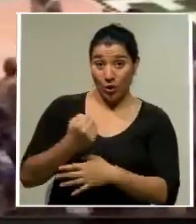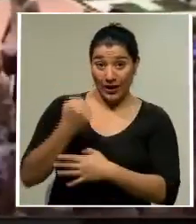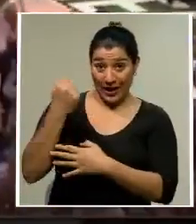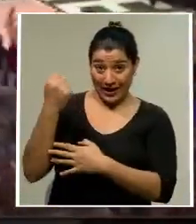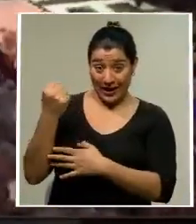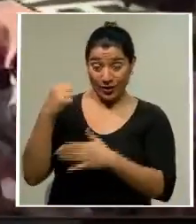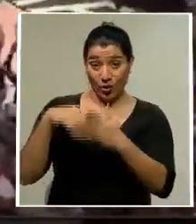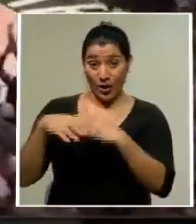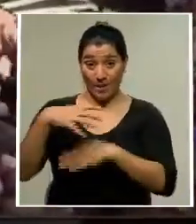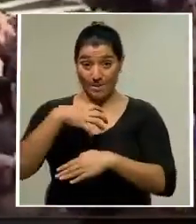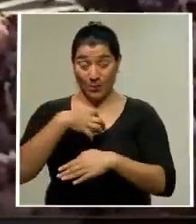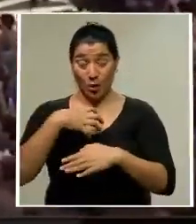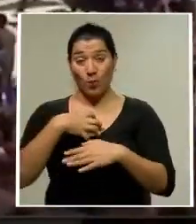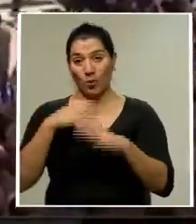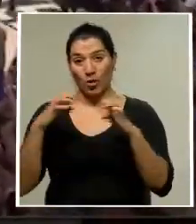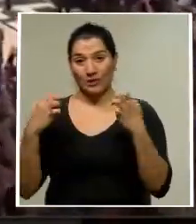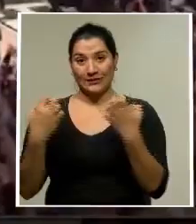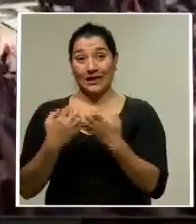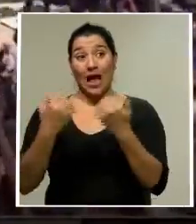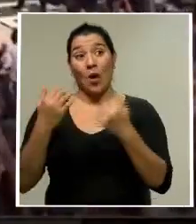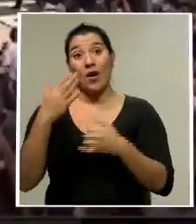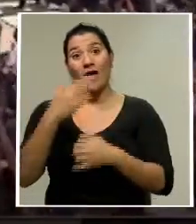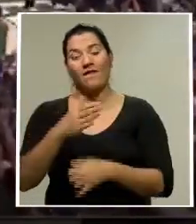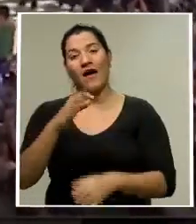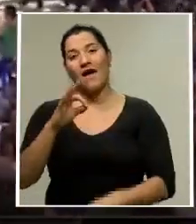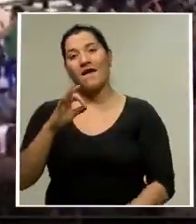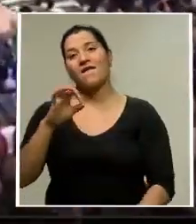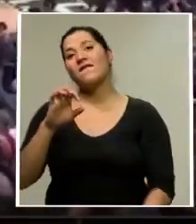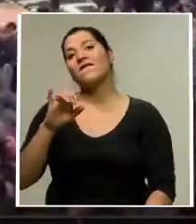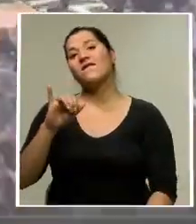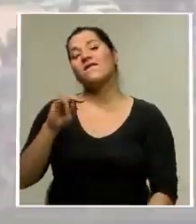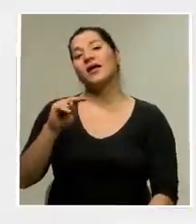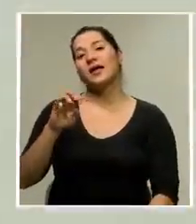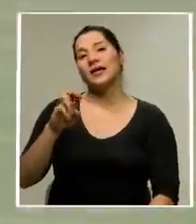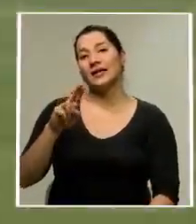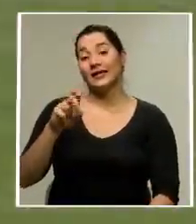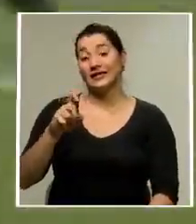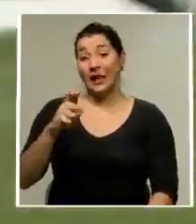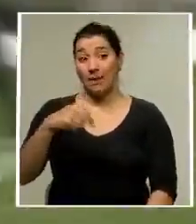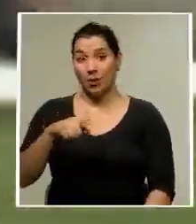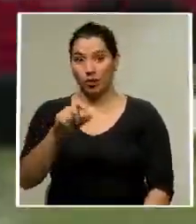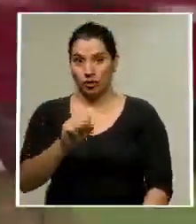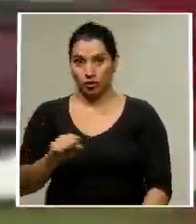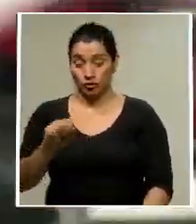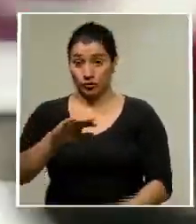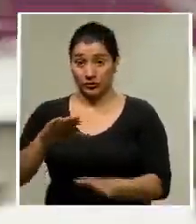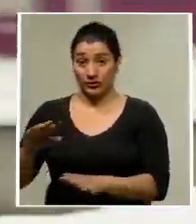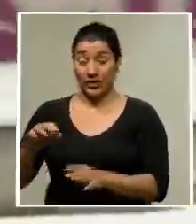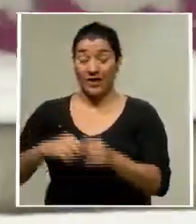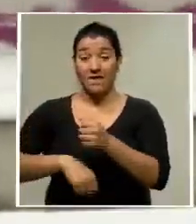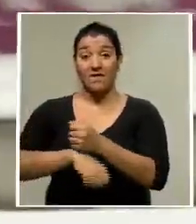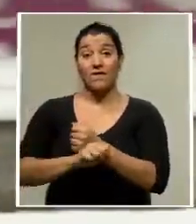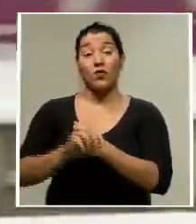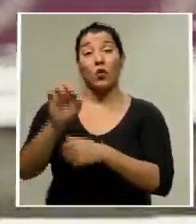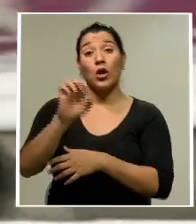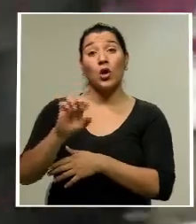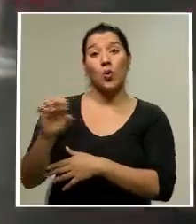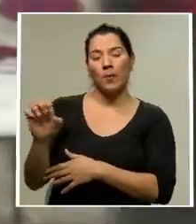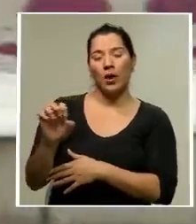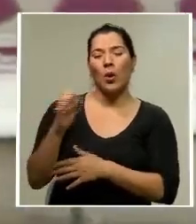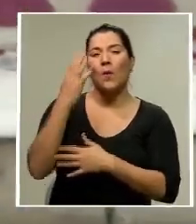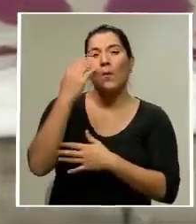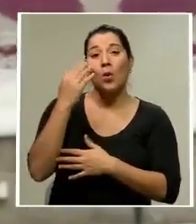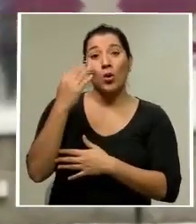las finales regresarán ahora a Phoenix para el quinto partido el próximo sábado. Vamos con información de fútbol europeo porque el genial